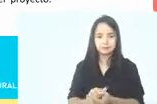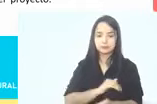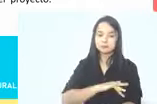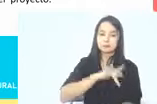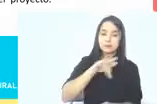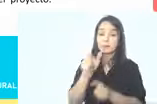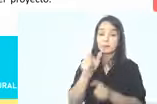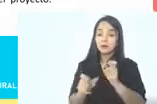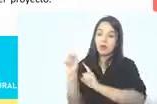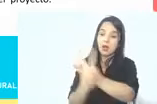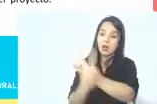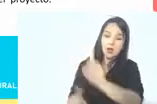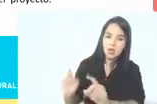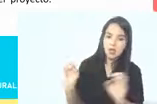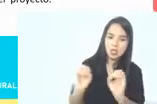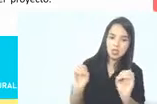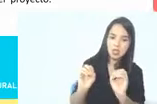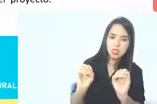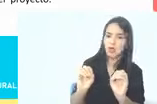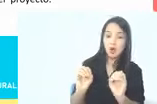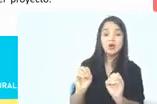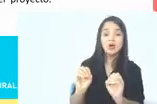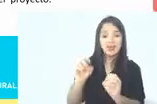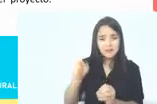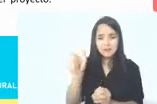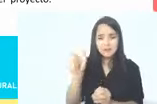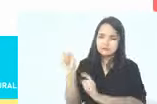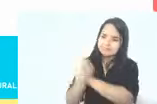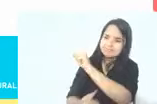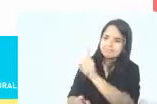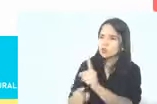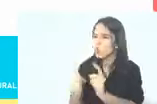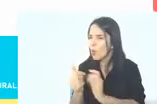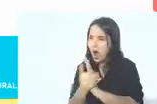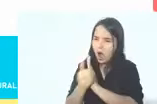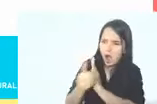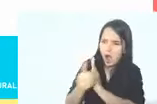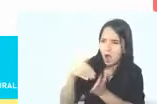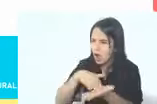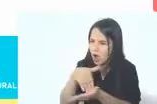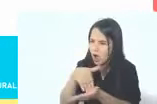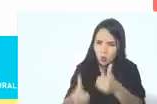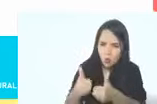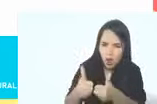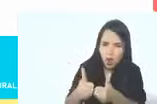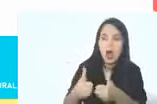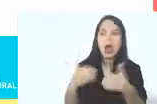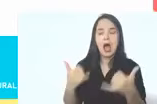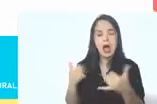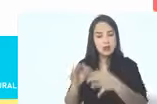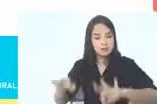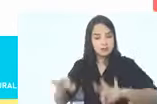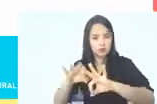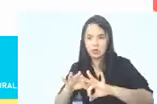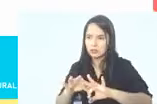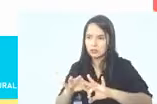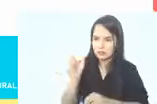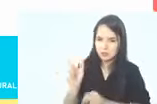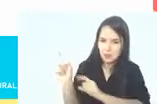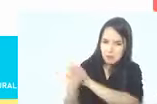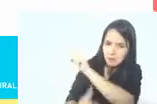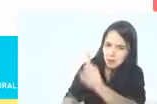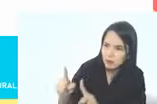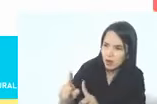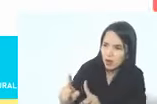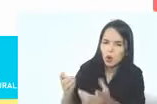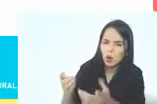para los beneficios que se tienen de este proyecto. Y la meta 5, que es ya la meta de evaluación y seguimiento, donde vamos a evaluar